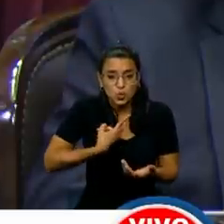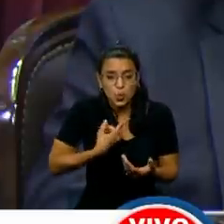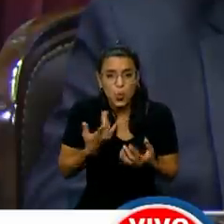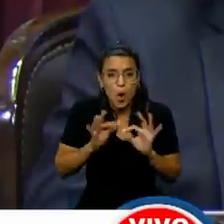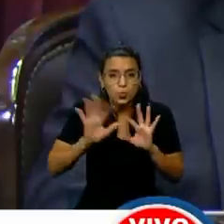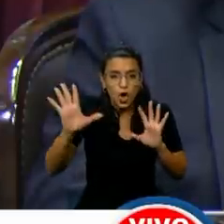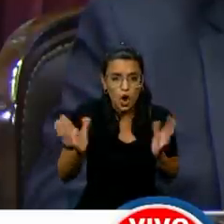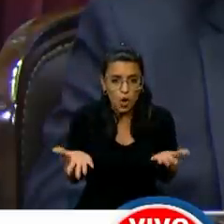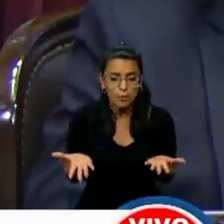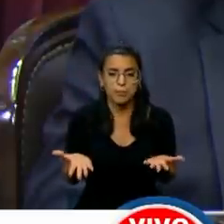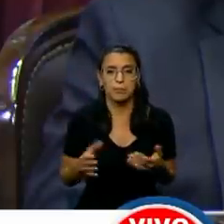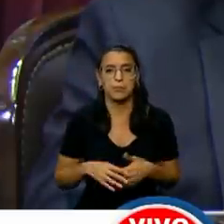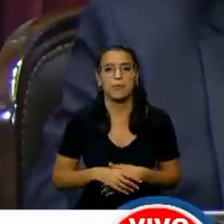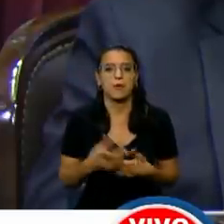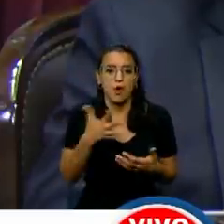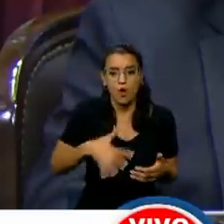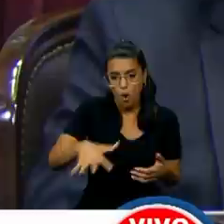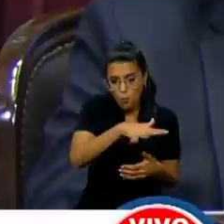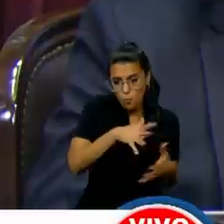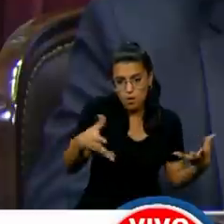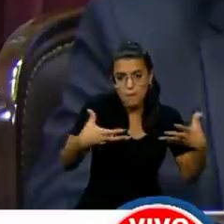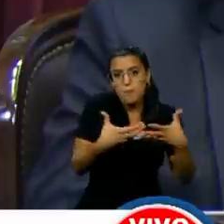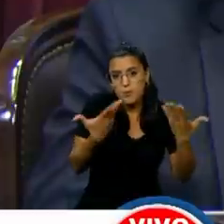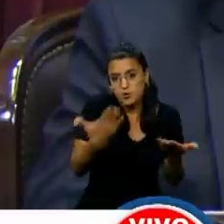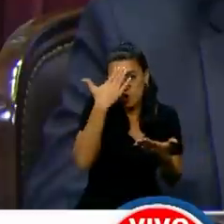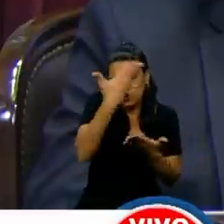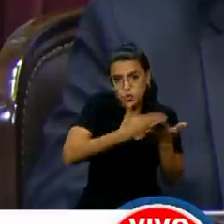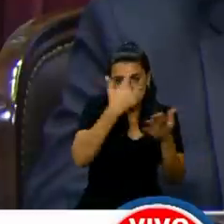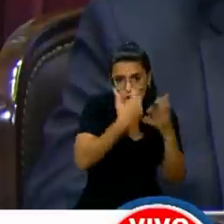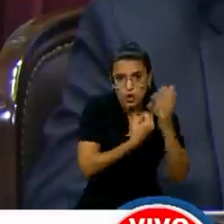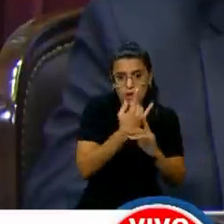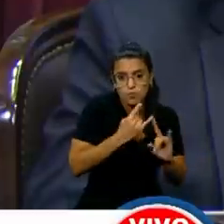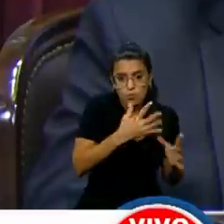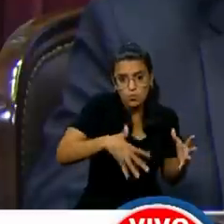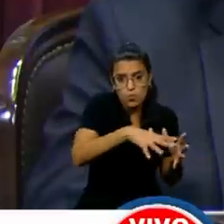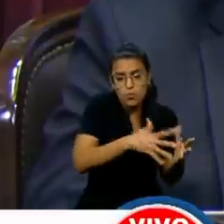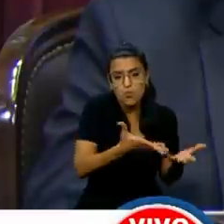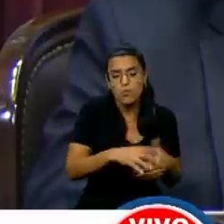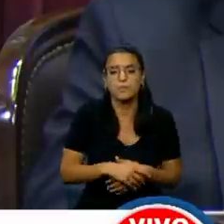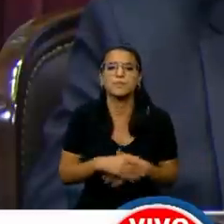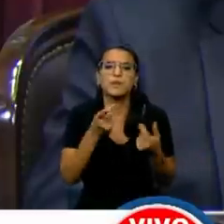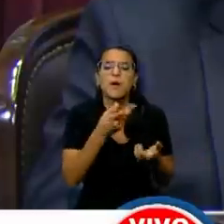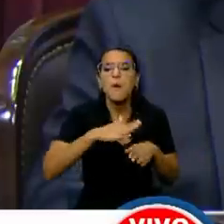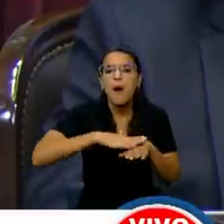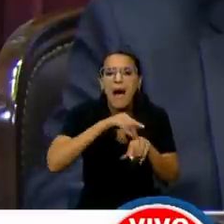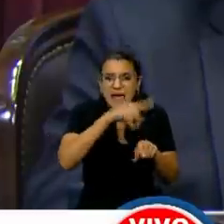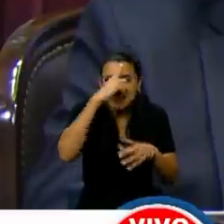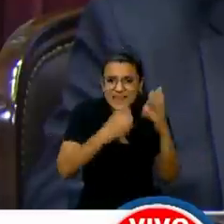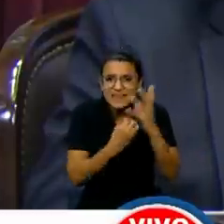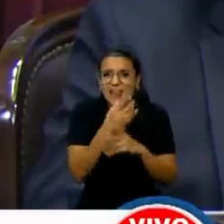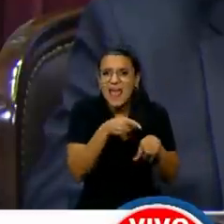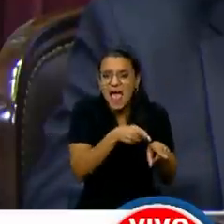de su comunidad por eso crearon su propia constitución fue la base de la creación